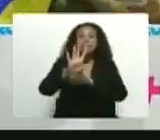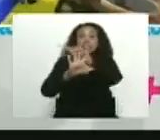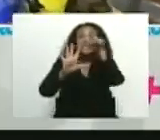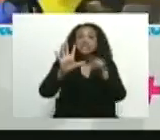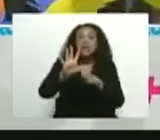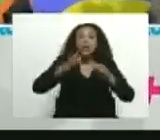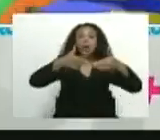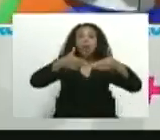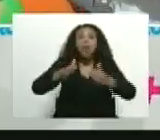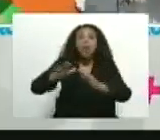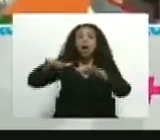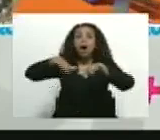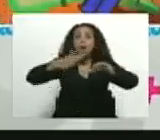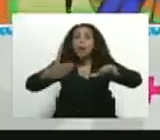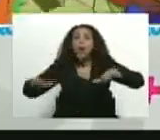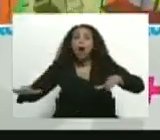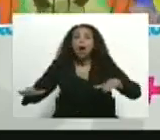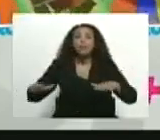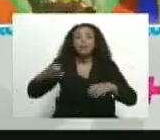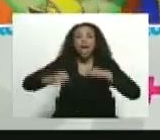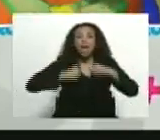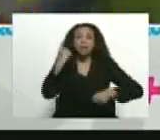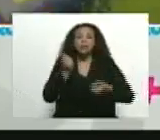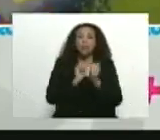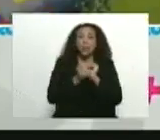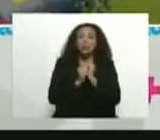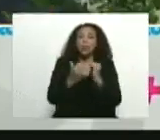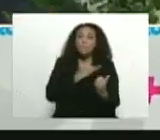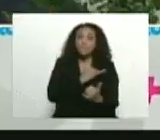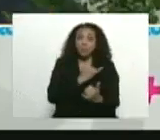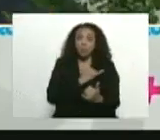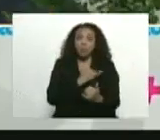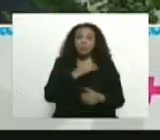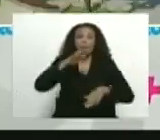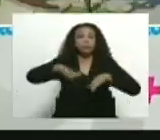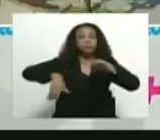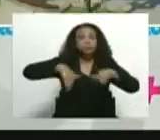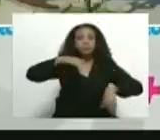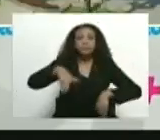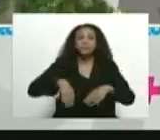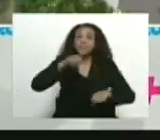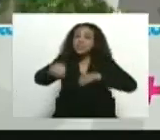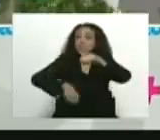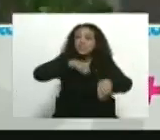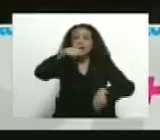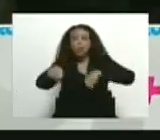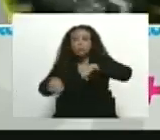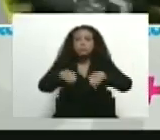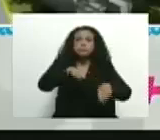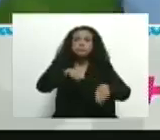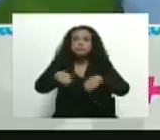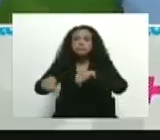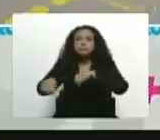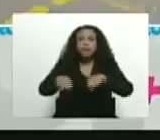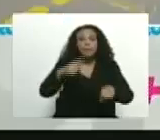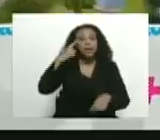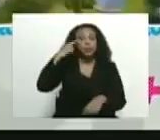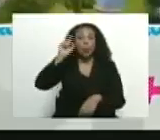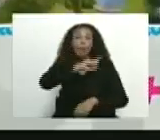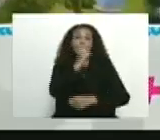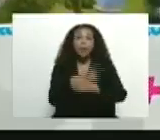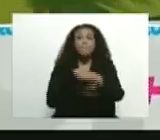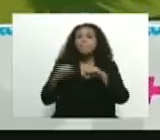lagunas para riego, ejercicios acuáticos, deportes propios de laguna, ciclovía, para que se levante un